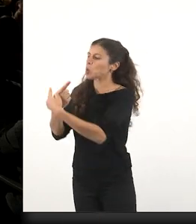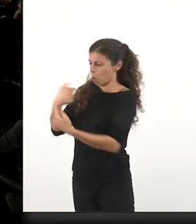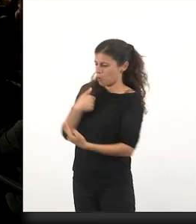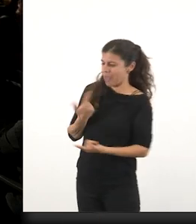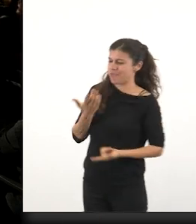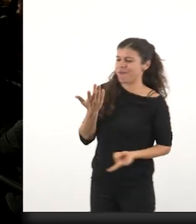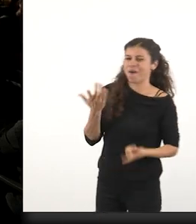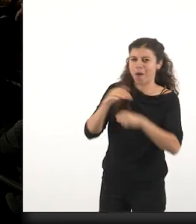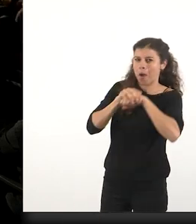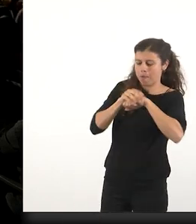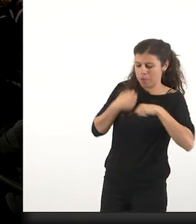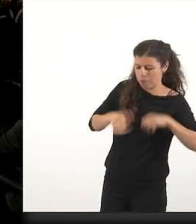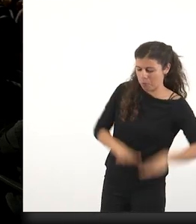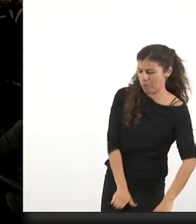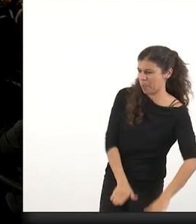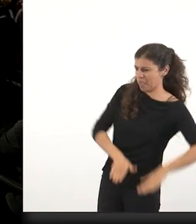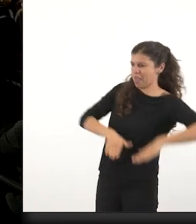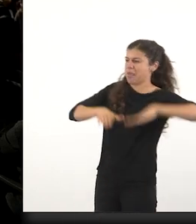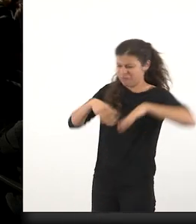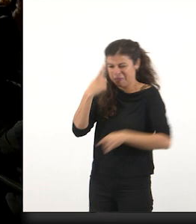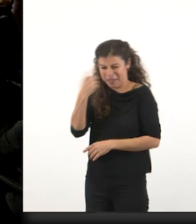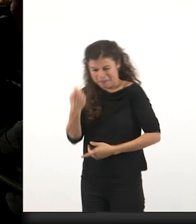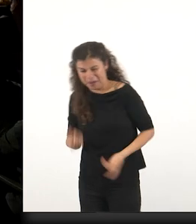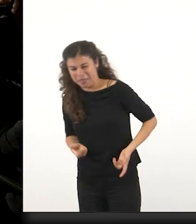no te acuerdas para mí le escondíamos los ríos y te veía la praga ahí?